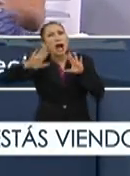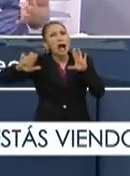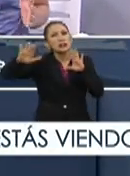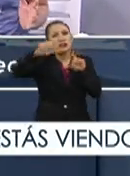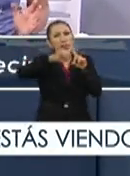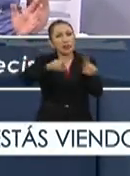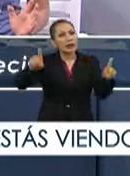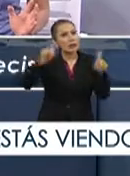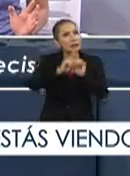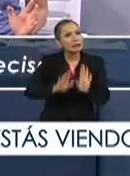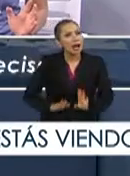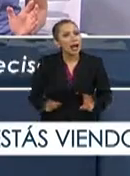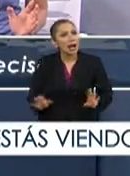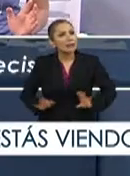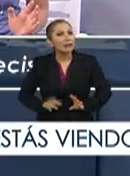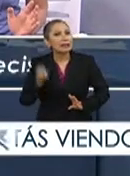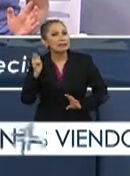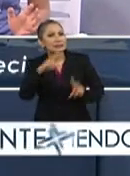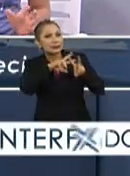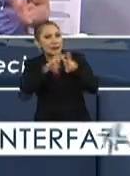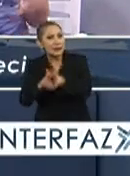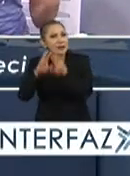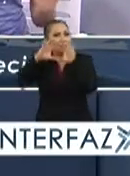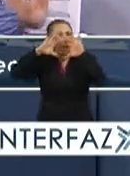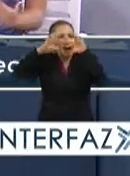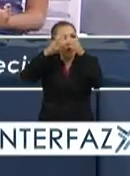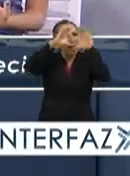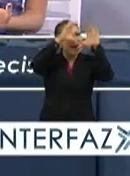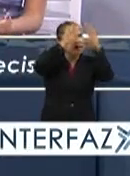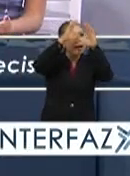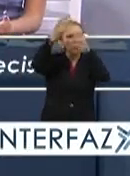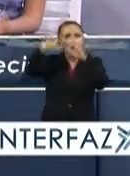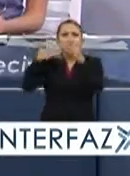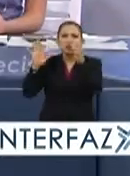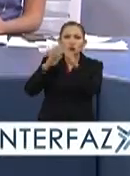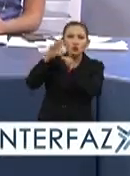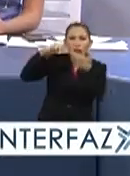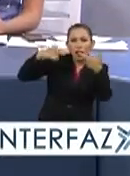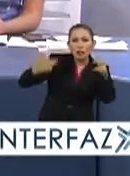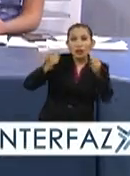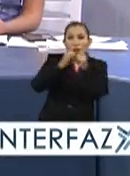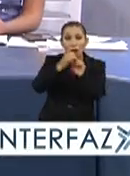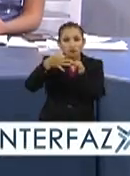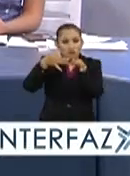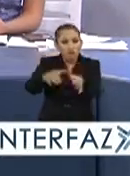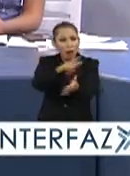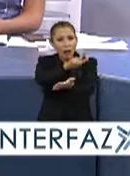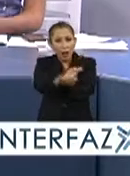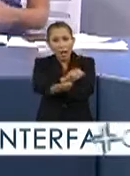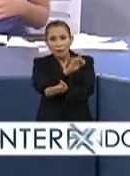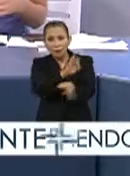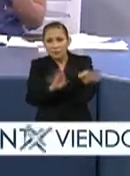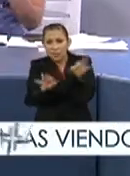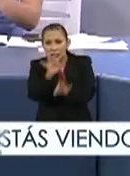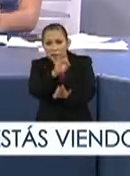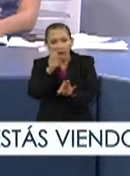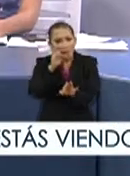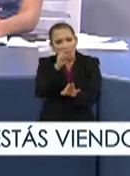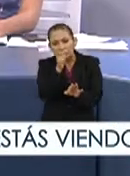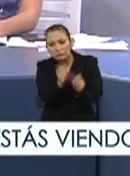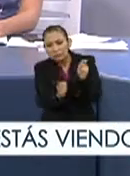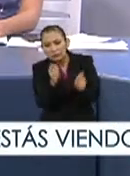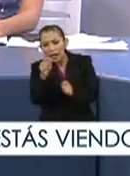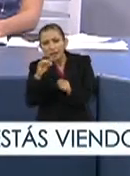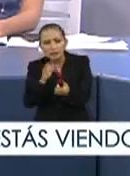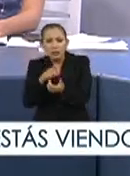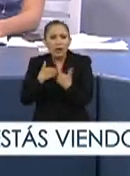las distintas características de estrellas y planetas y sus interacciones, comprobar las leyes de la física y acercarnos un poco